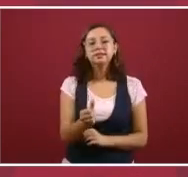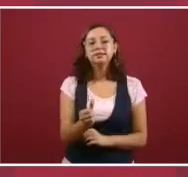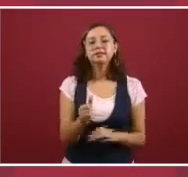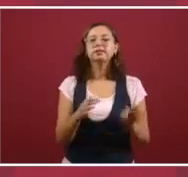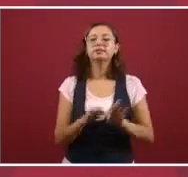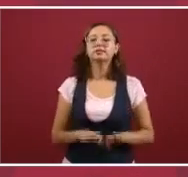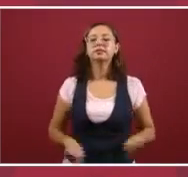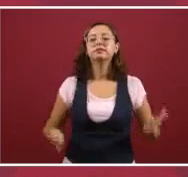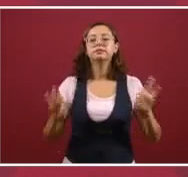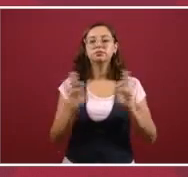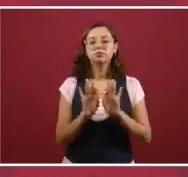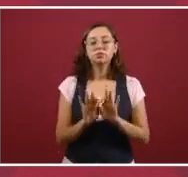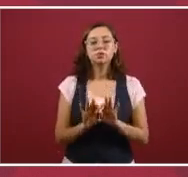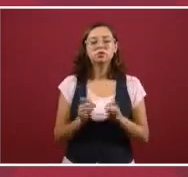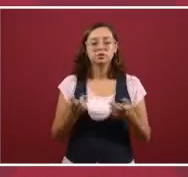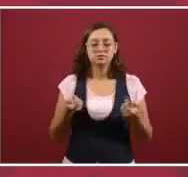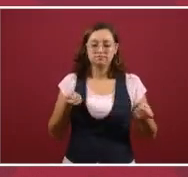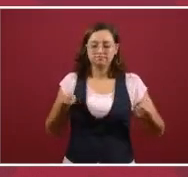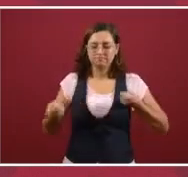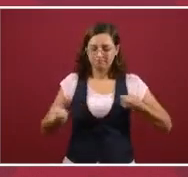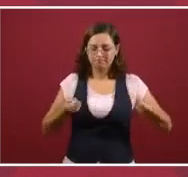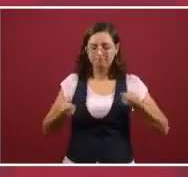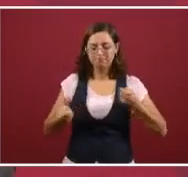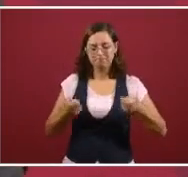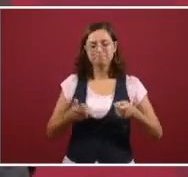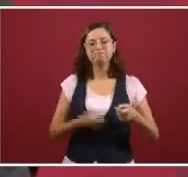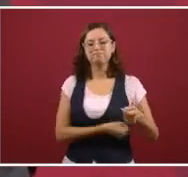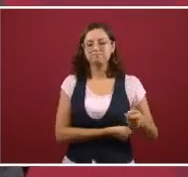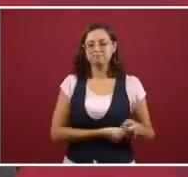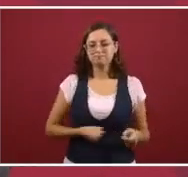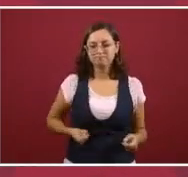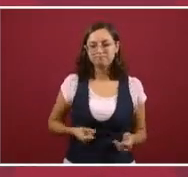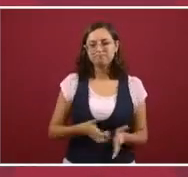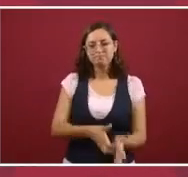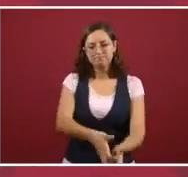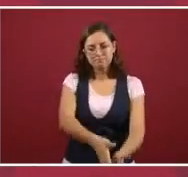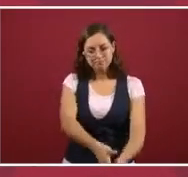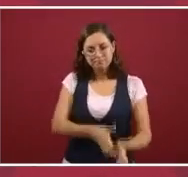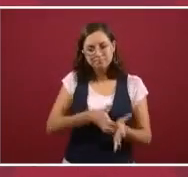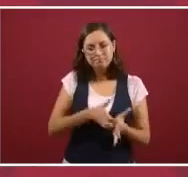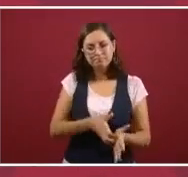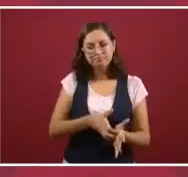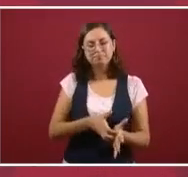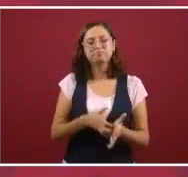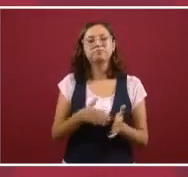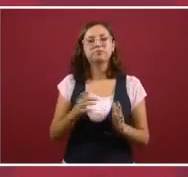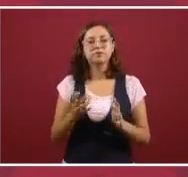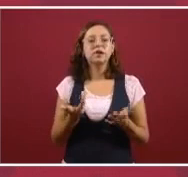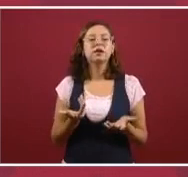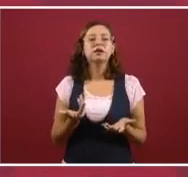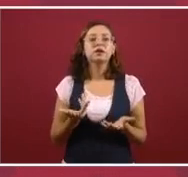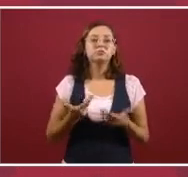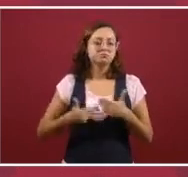mantengamos esta disciplina que se está llevando a cabo en las finanzas públicas,